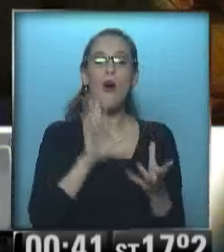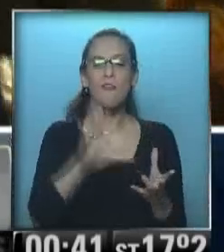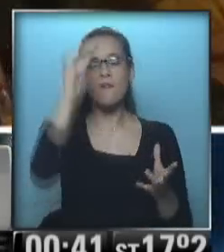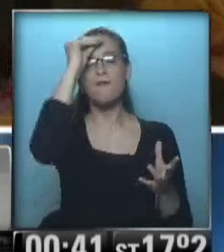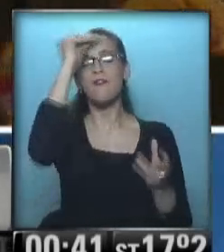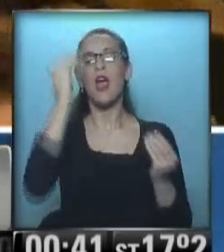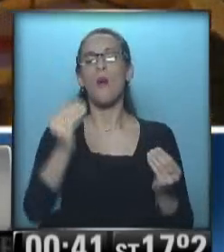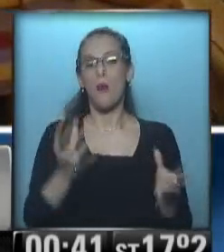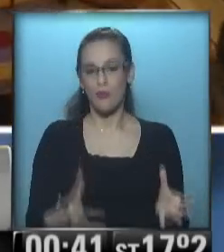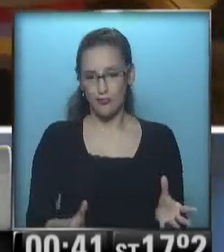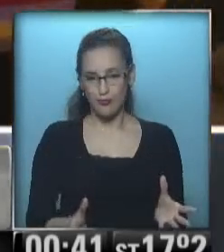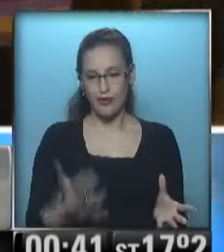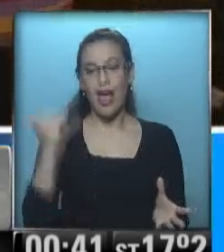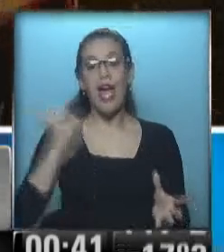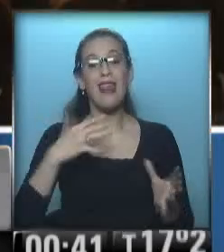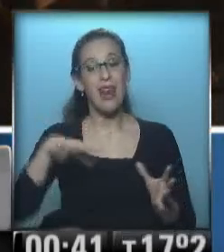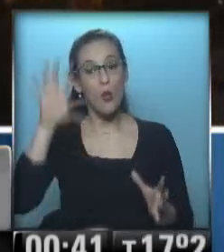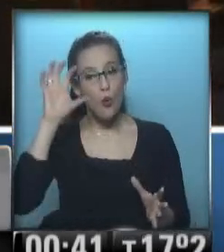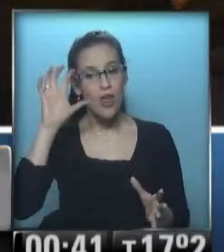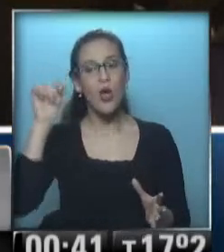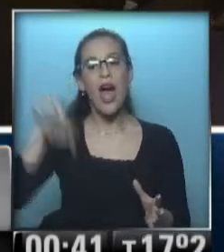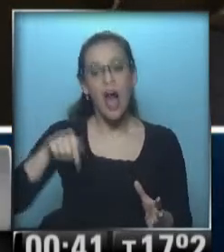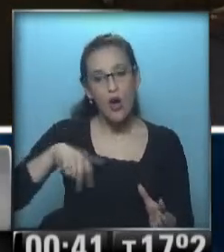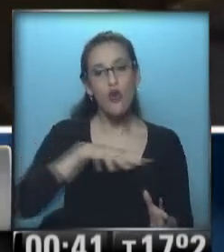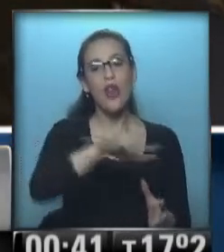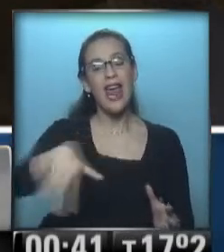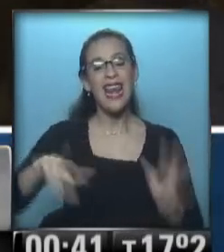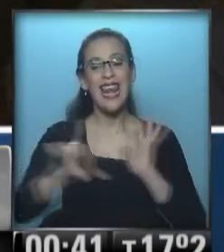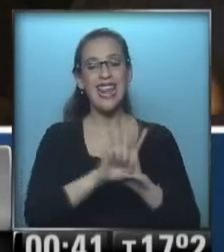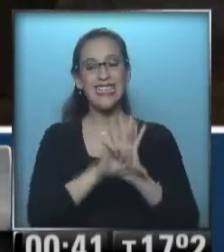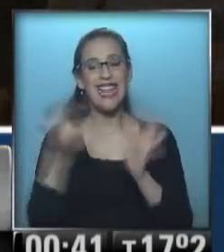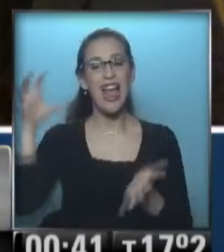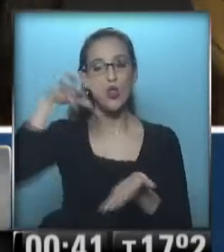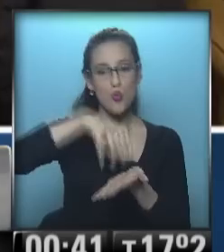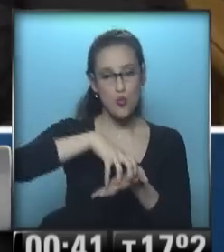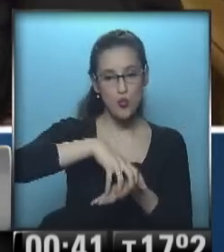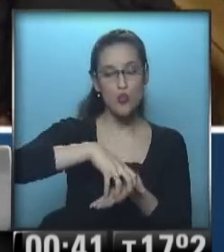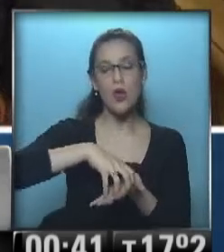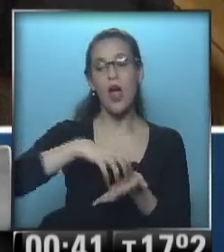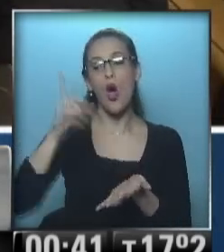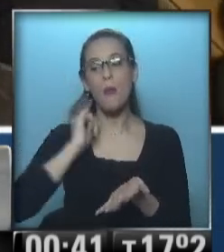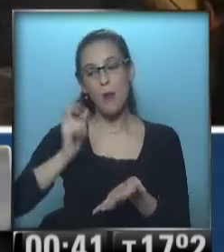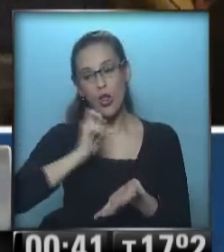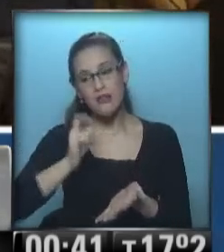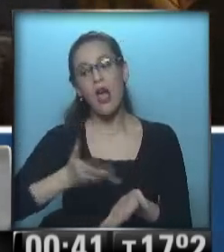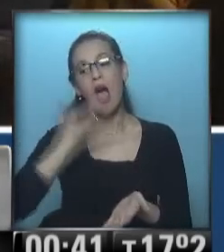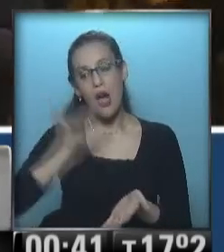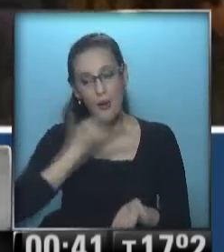recordar. Lo que está sucediendo ahora en la legislatura, ya lo va a poder contar Ariel, pero era, la verdad